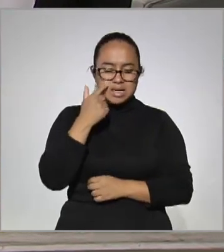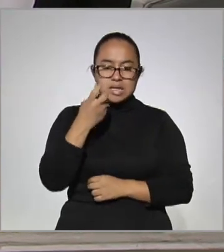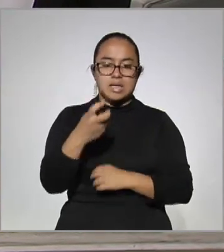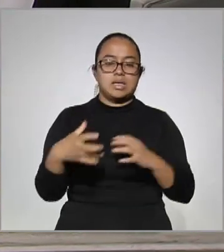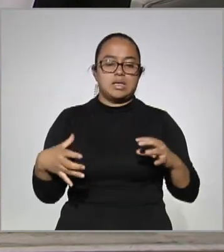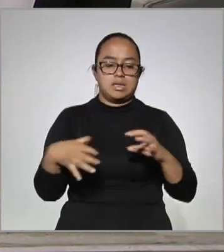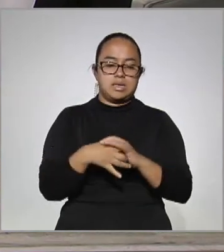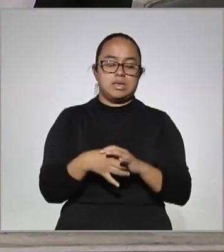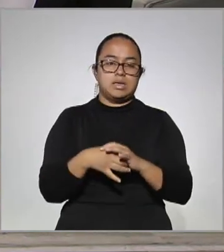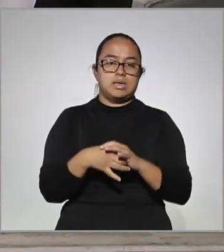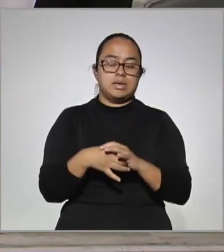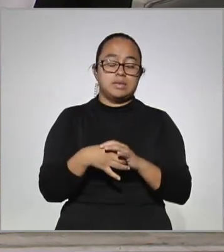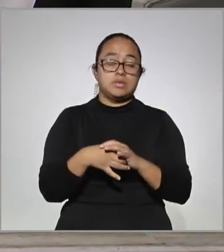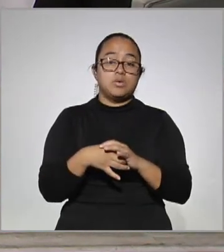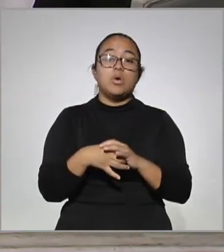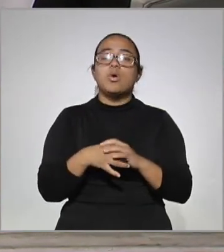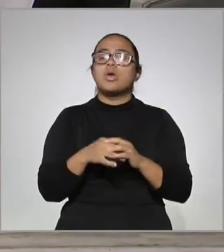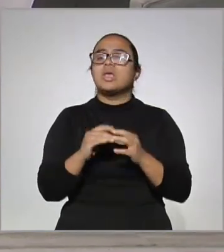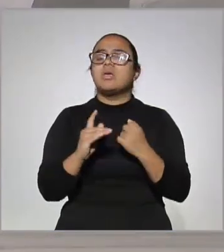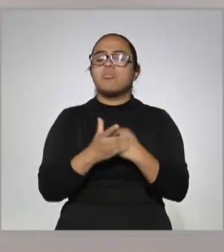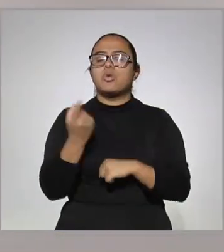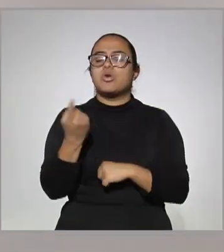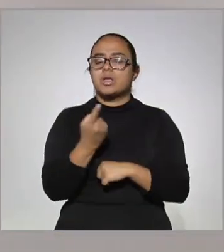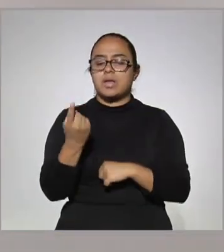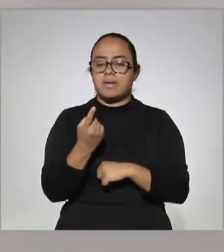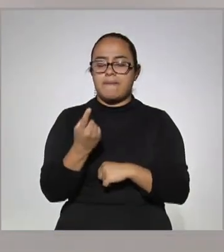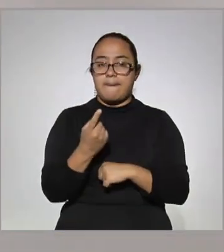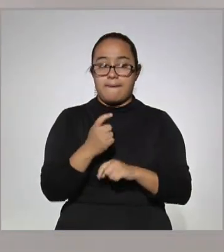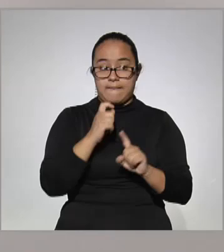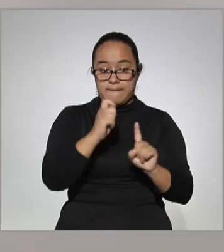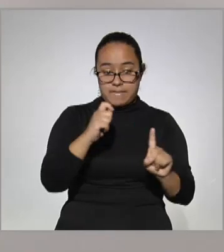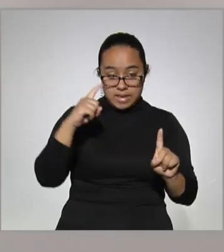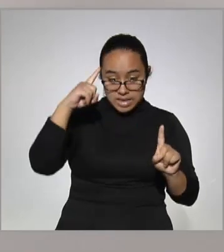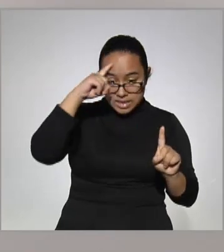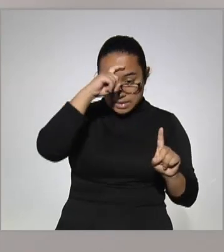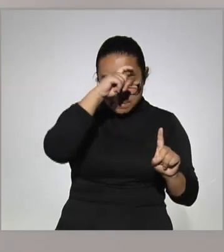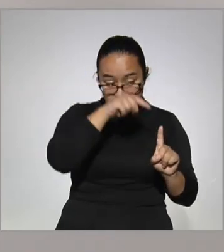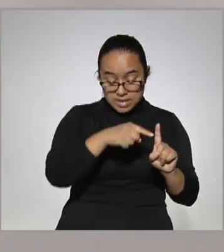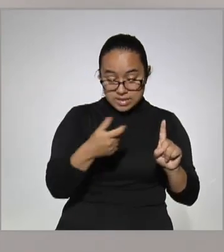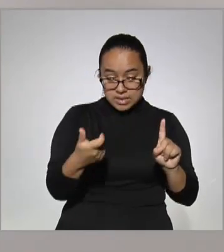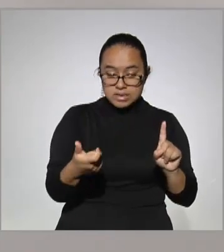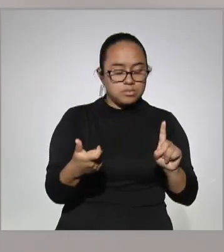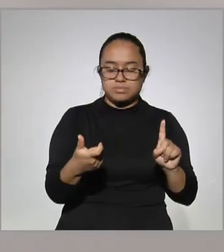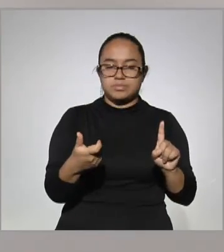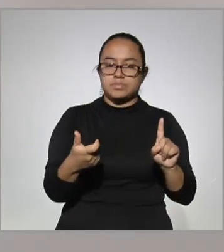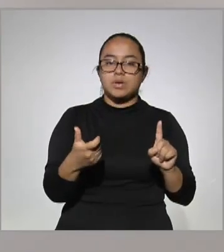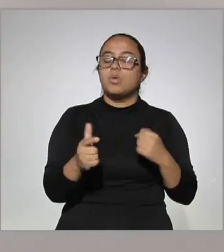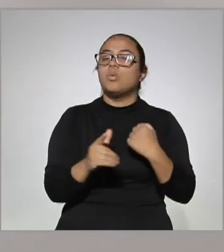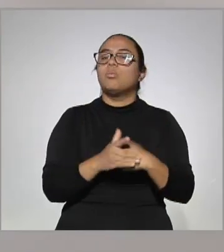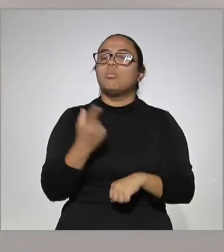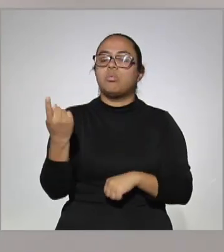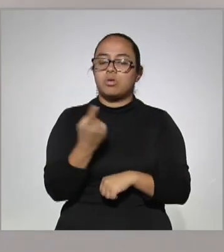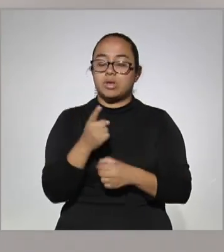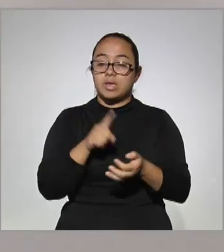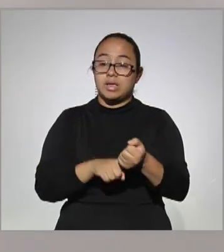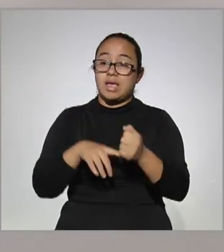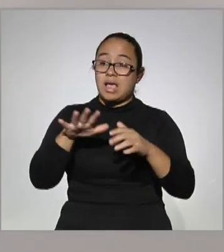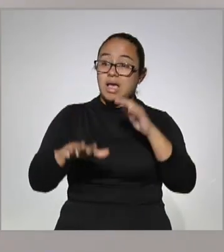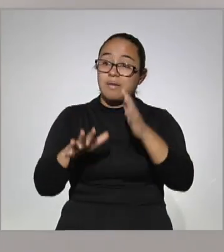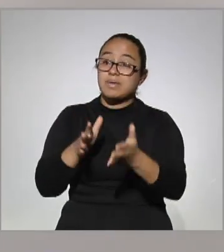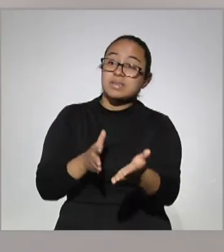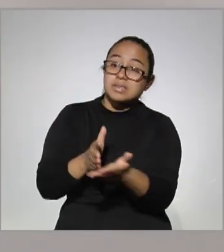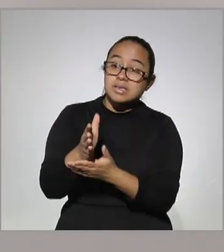asociado, y no por el hecho de tener una dificultad económica. El hecho es porque la accesibilidad